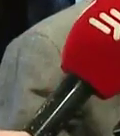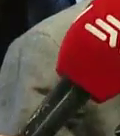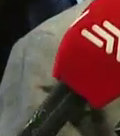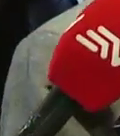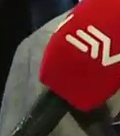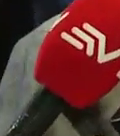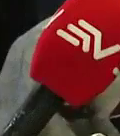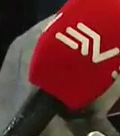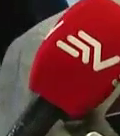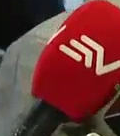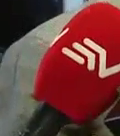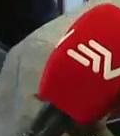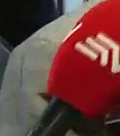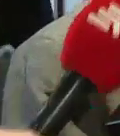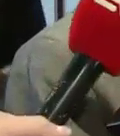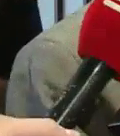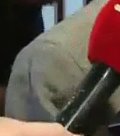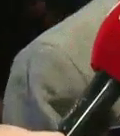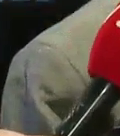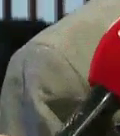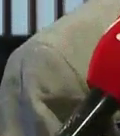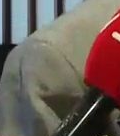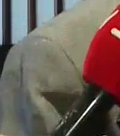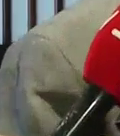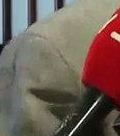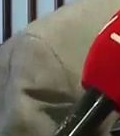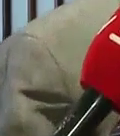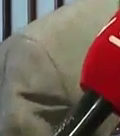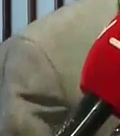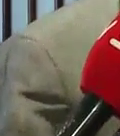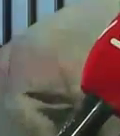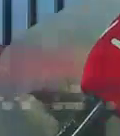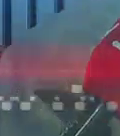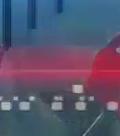involucradas. El desarrollo de esta información y mucho más al volver.